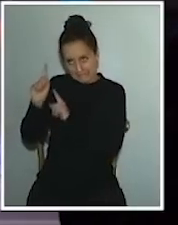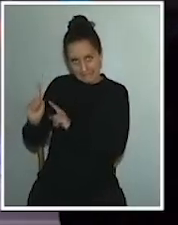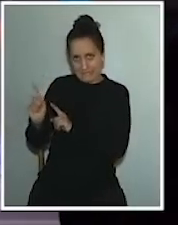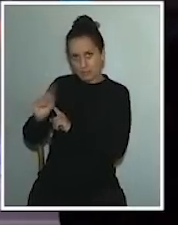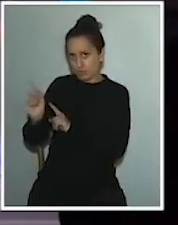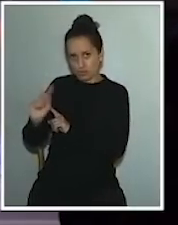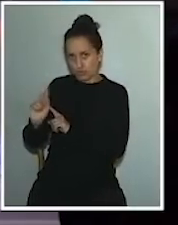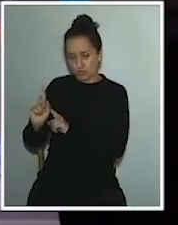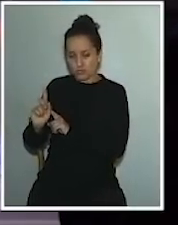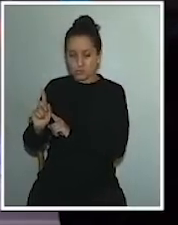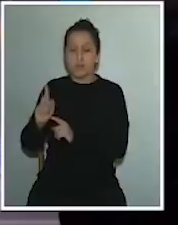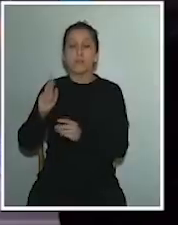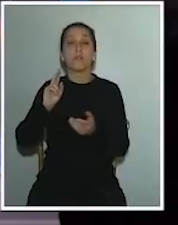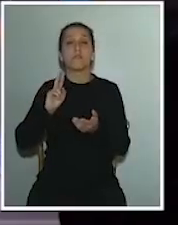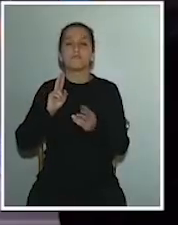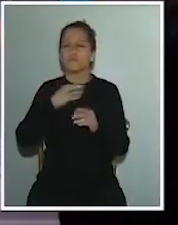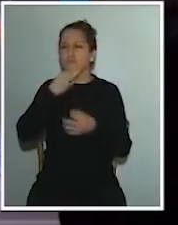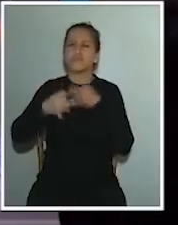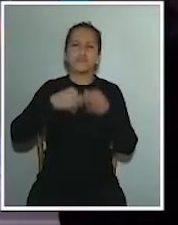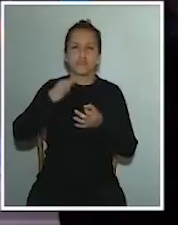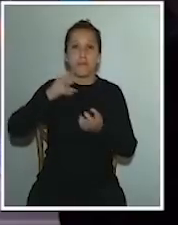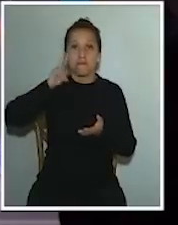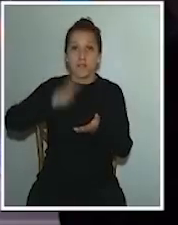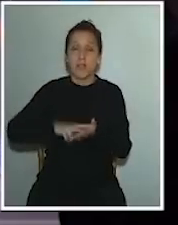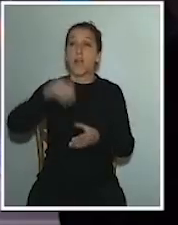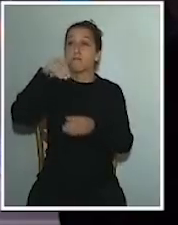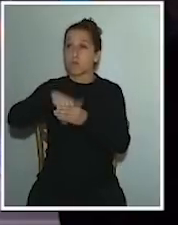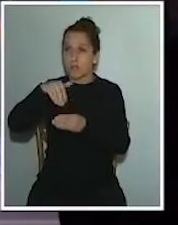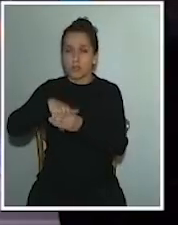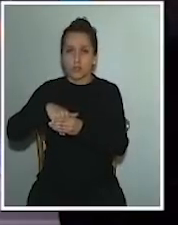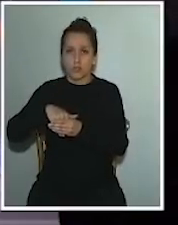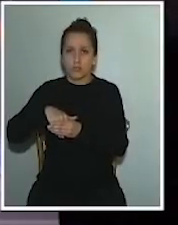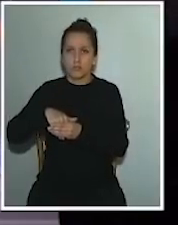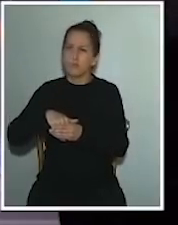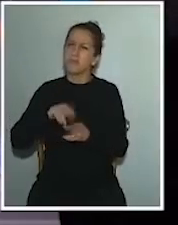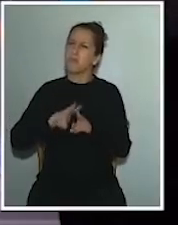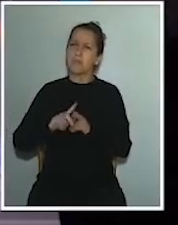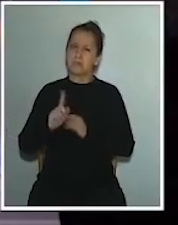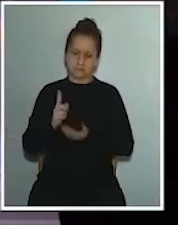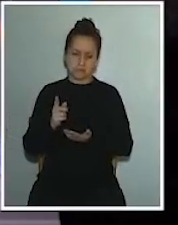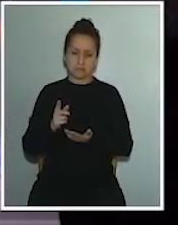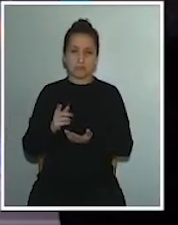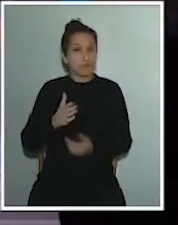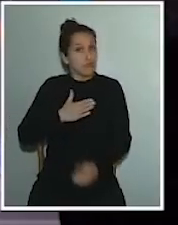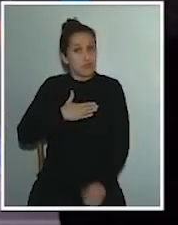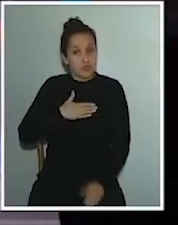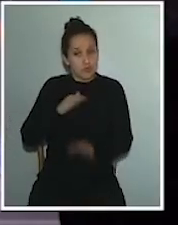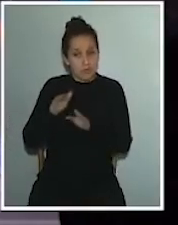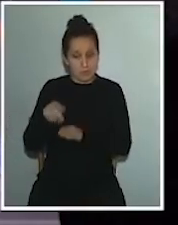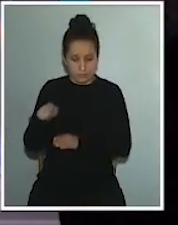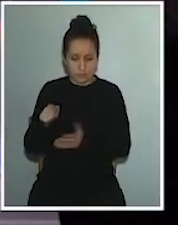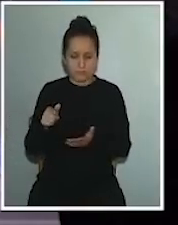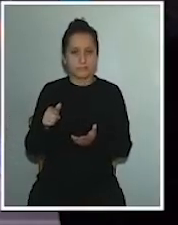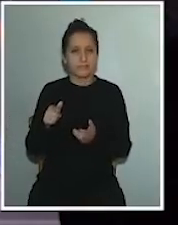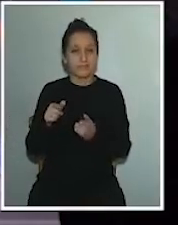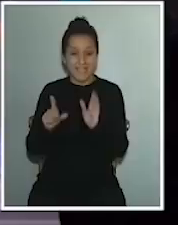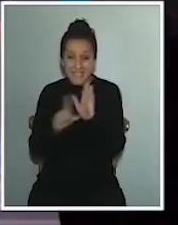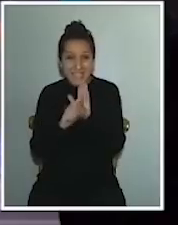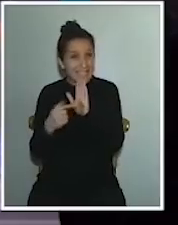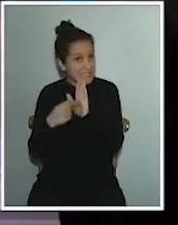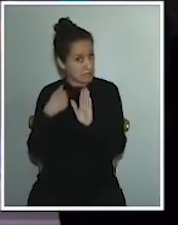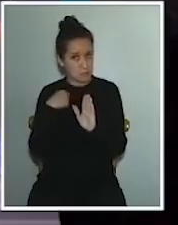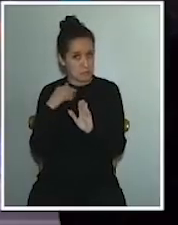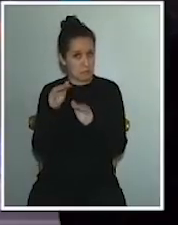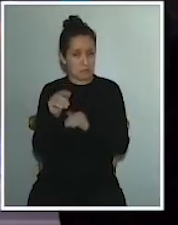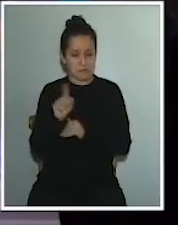cuando llega el momento práctico de votar no se hacen yo no era tan partidario de que se hiciera la lección en base a esta ley